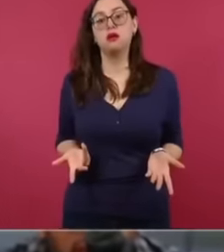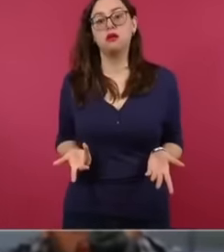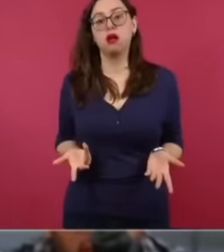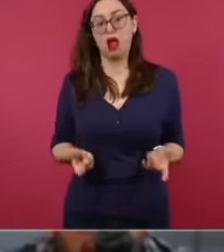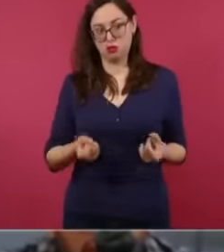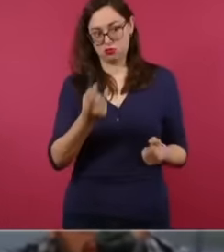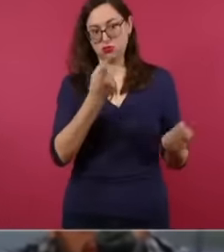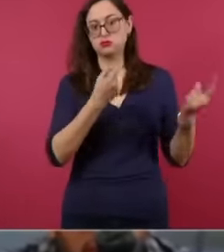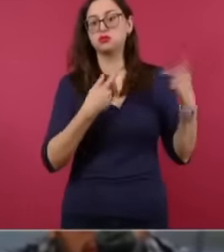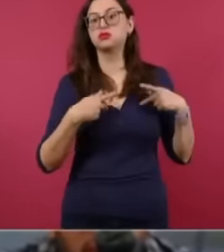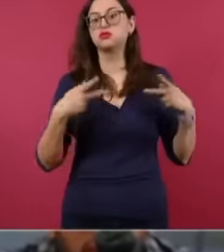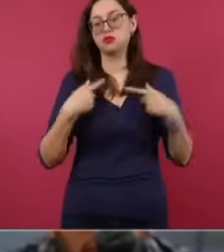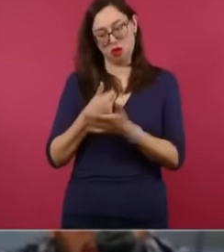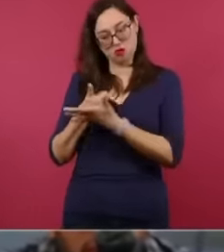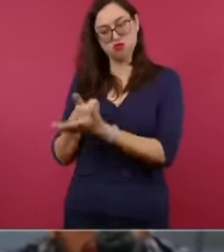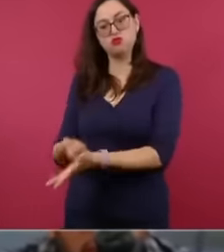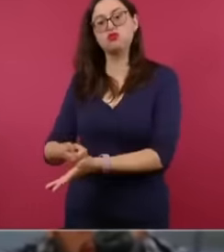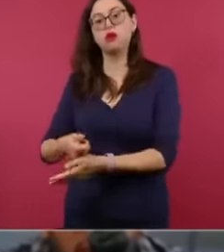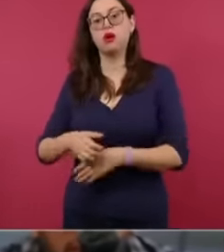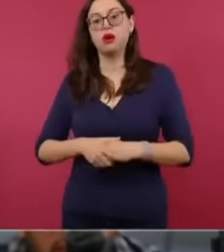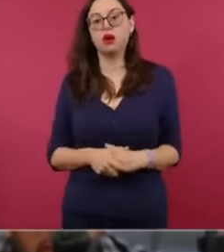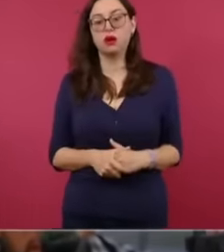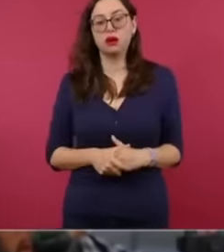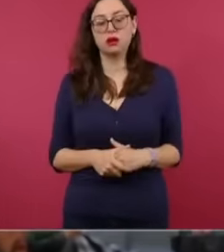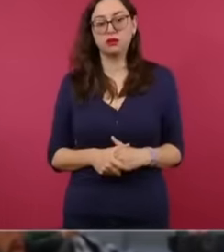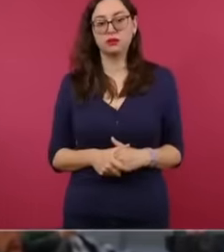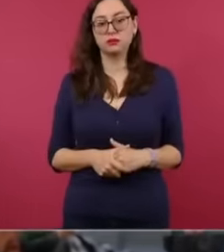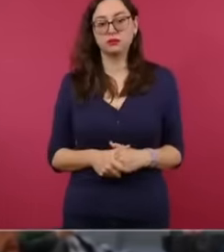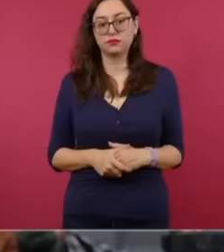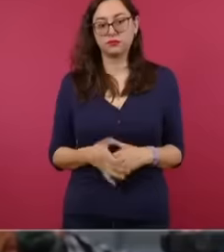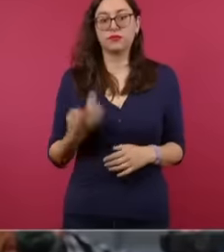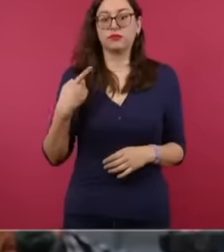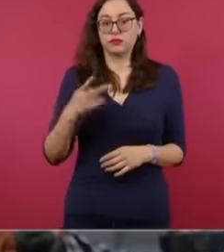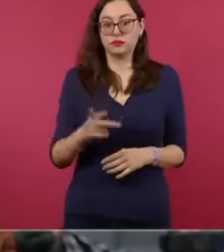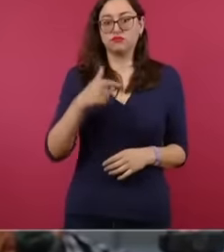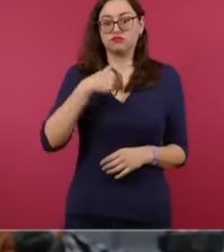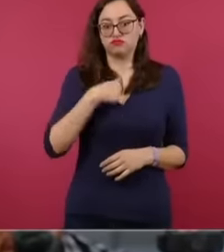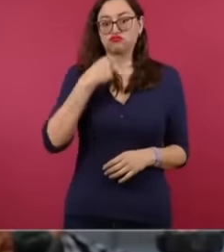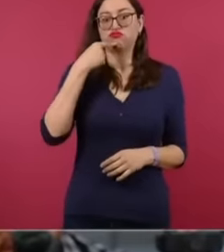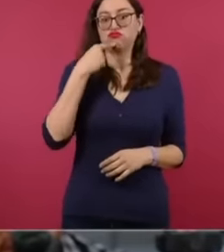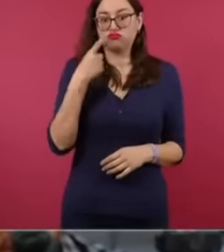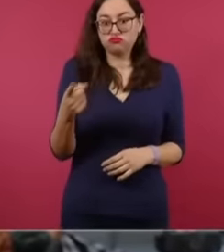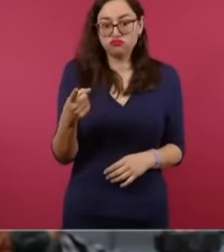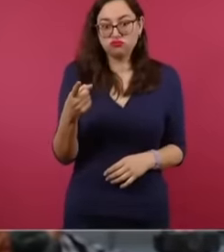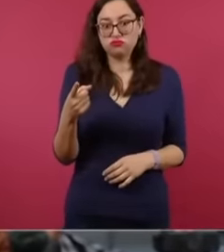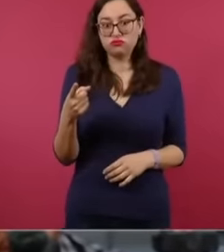Entonces, pero por eso le digo yo. Entonces, lo preocupante es que la candidata